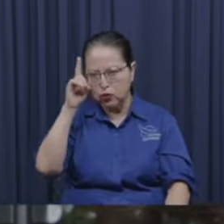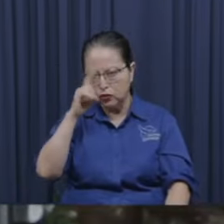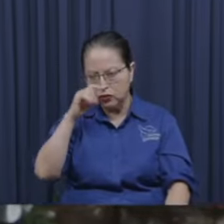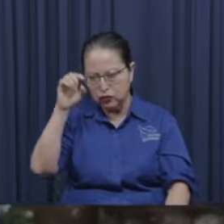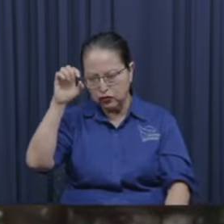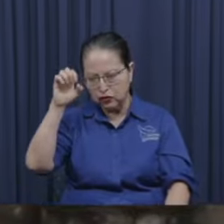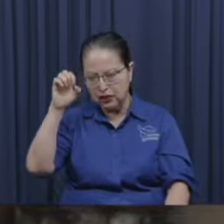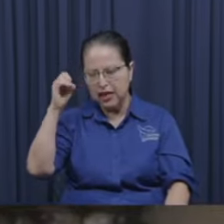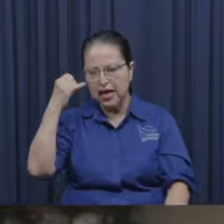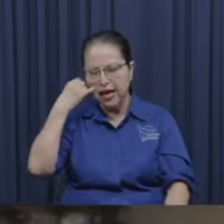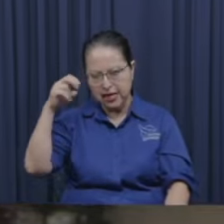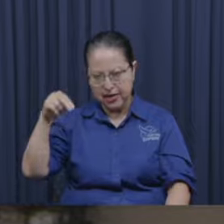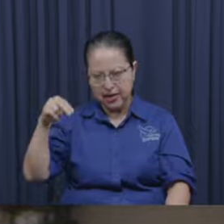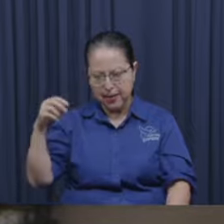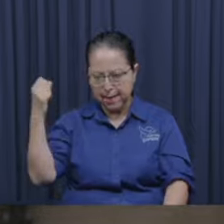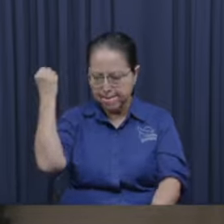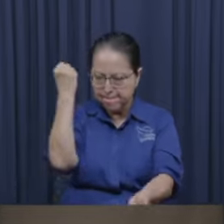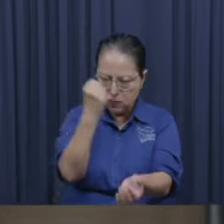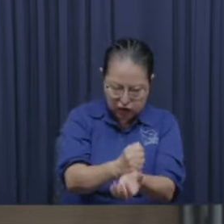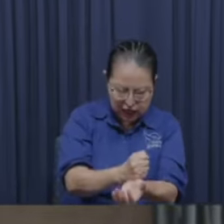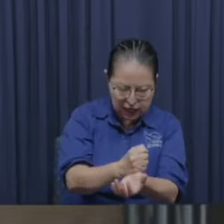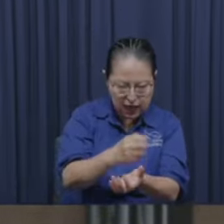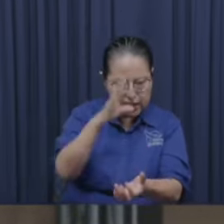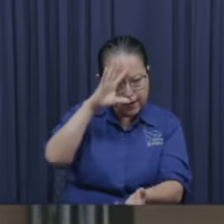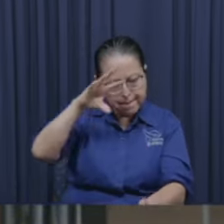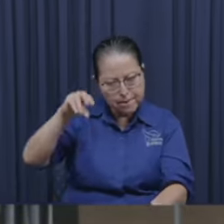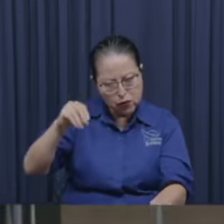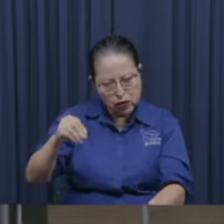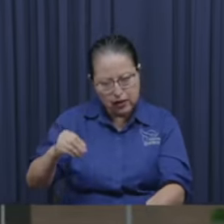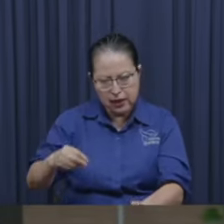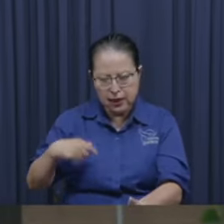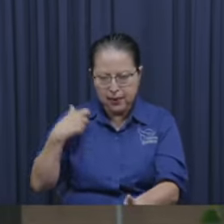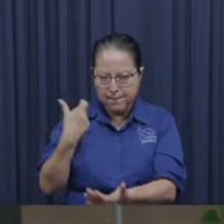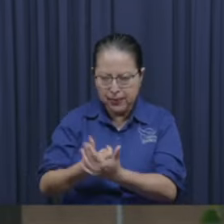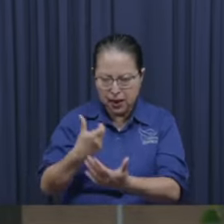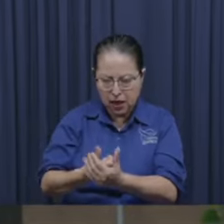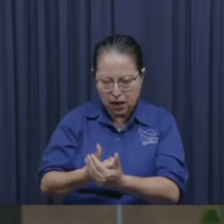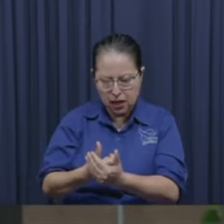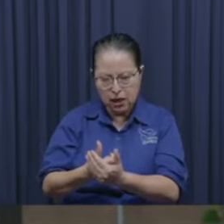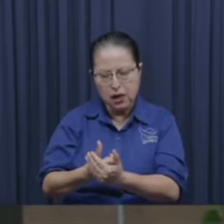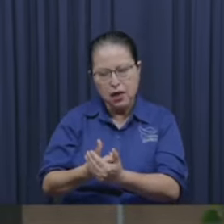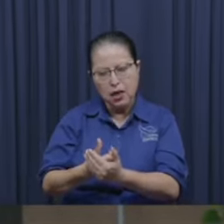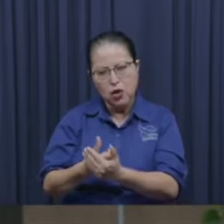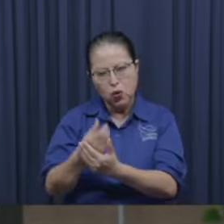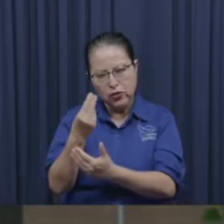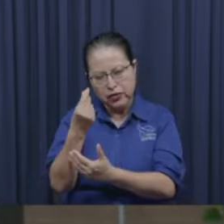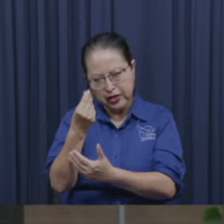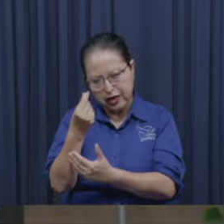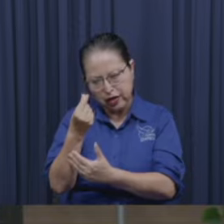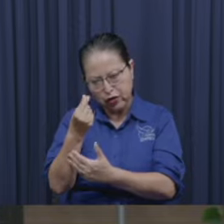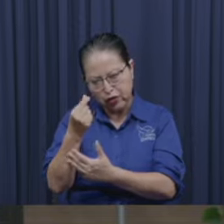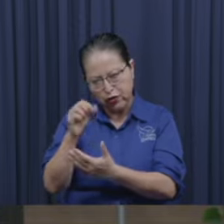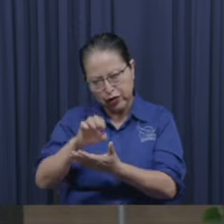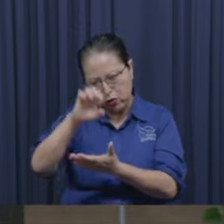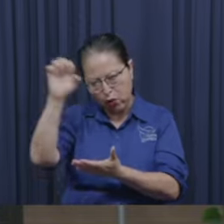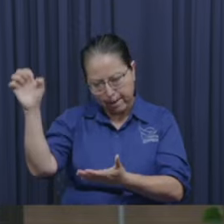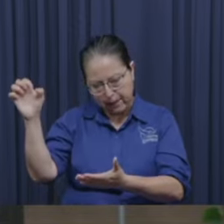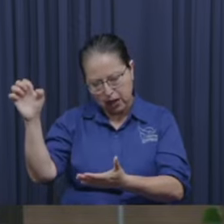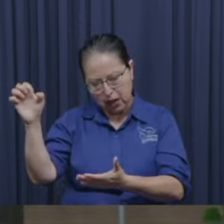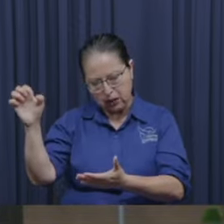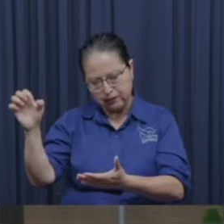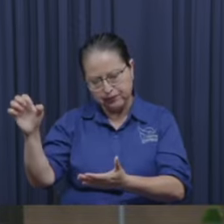masiva sino que porque quería eh pagar con euros quitándole el poder a